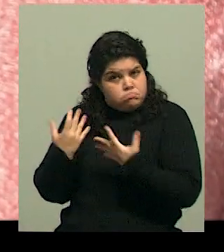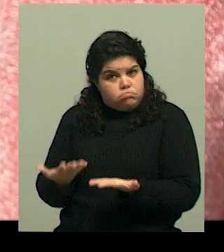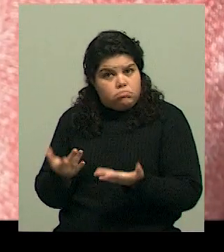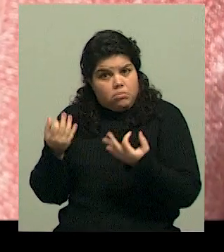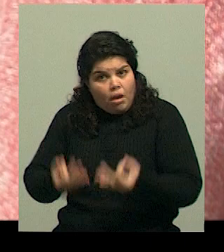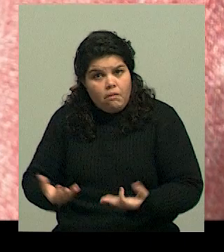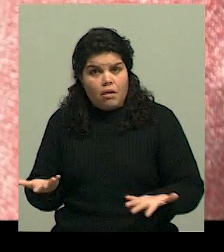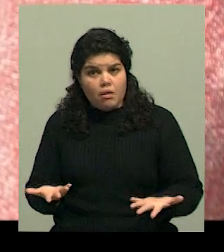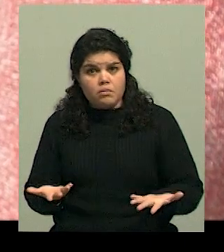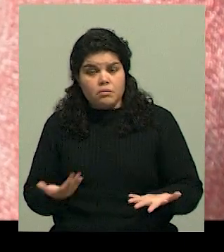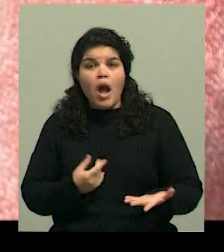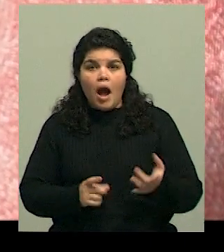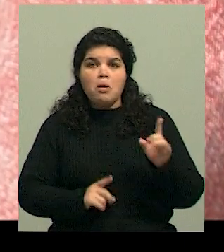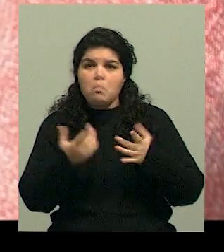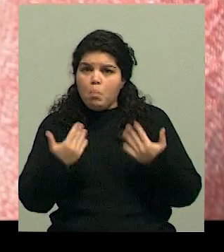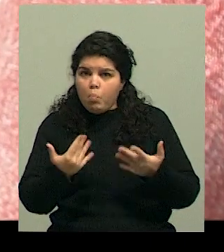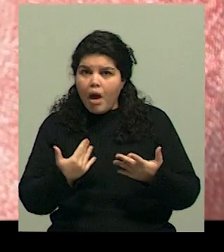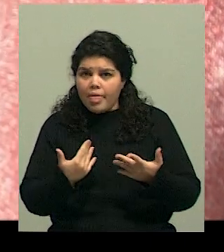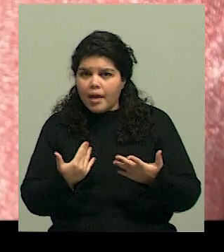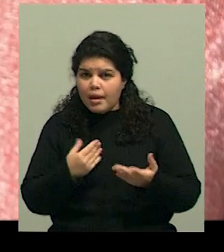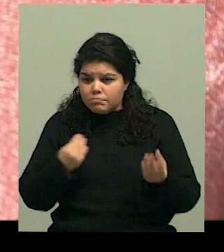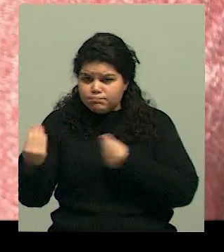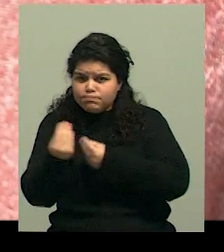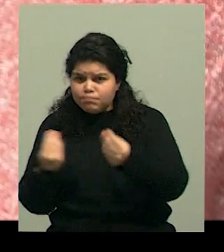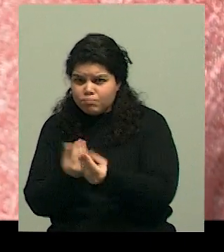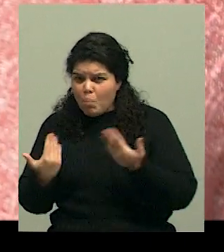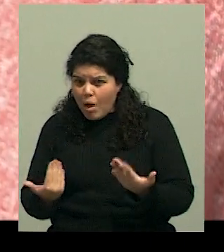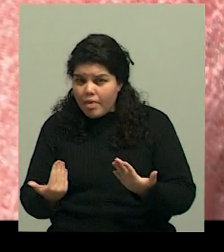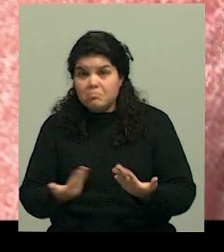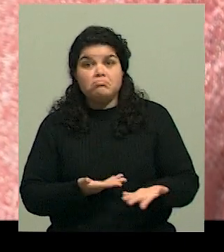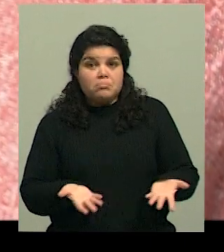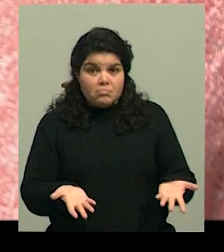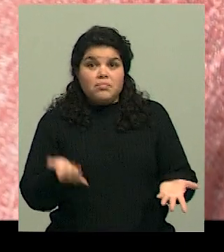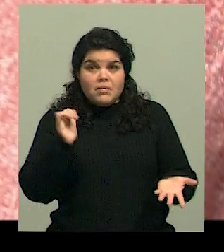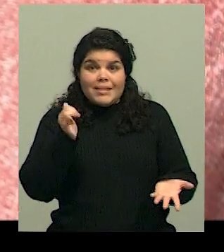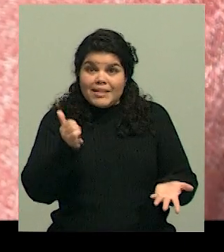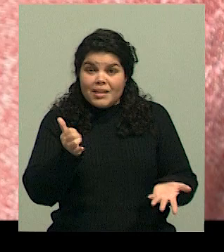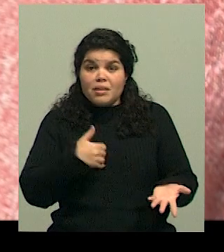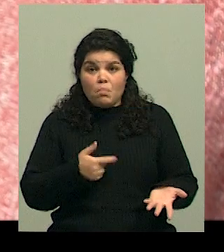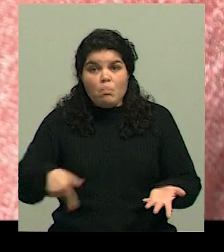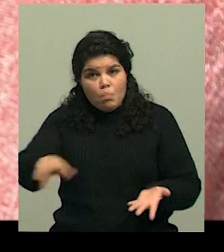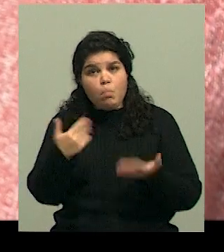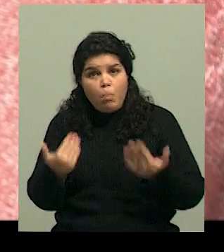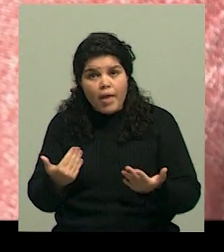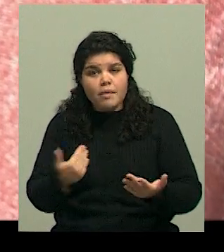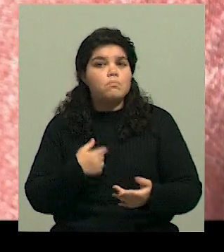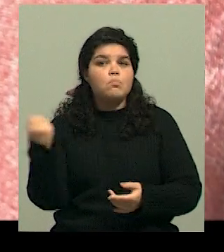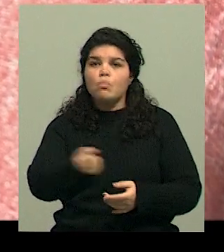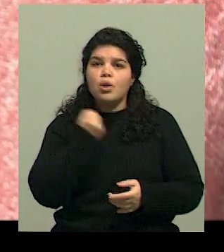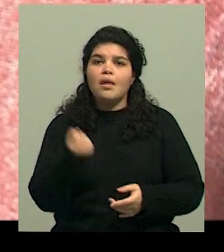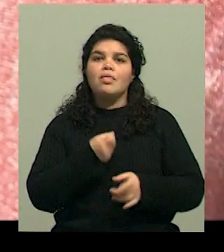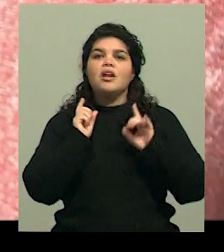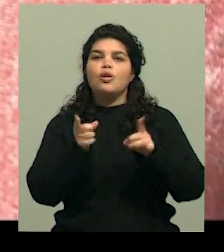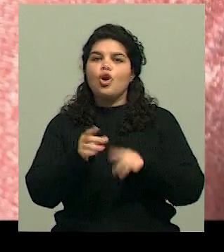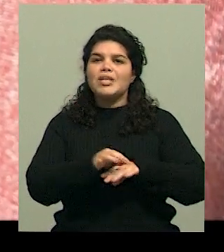posibilidad? Claro que tienen posibilidad. Pero reitero lo que dije antes, necesitan un guía, un docente que los guíe. Bueno,